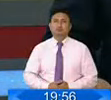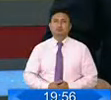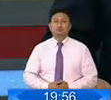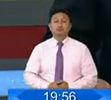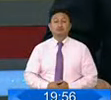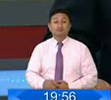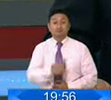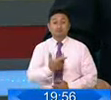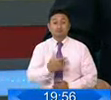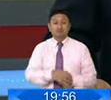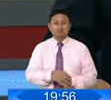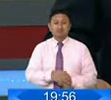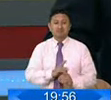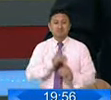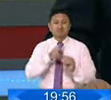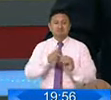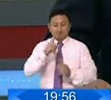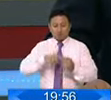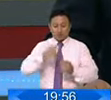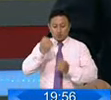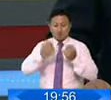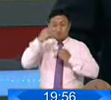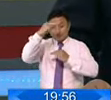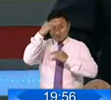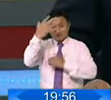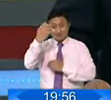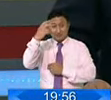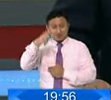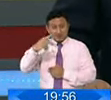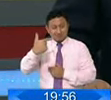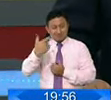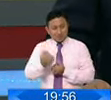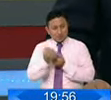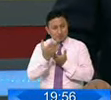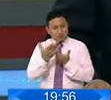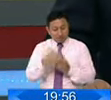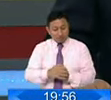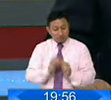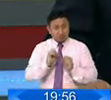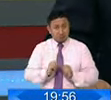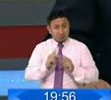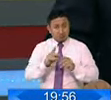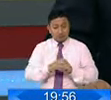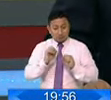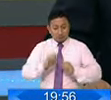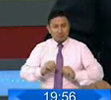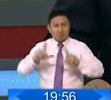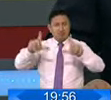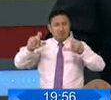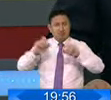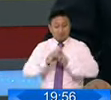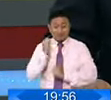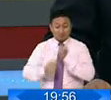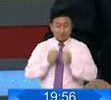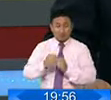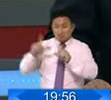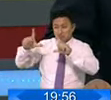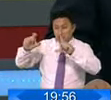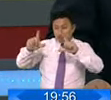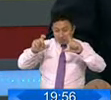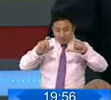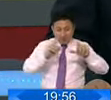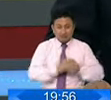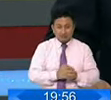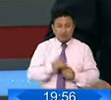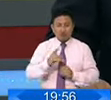Y si usted va a participar de la Quito Últimas Noticias 15K, le informamos que tiene la opción de ser fotografiado mientras corre. Cada